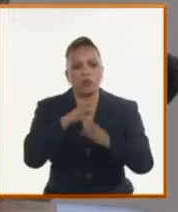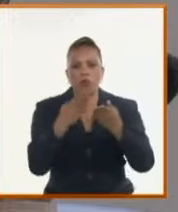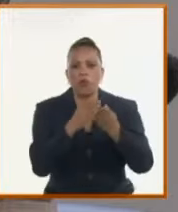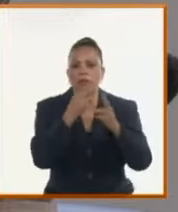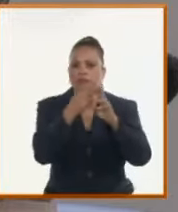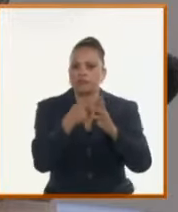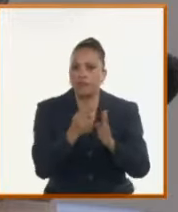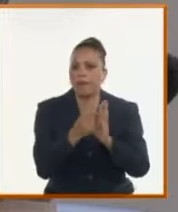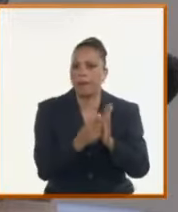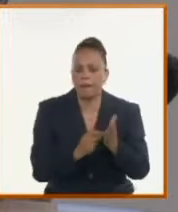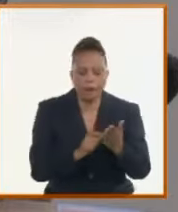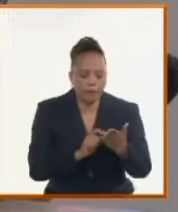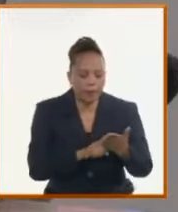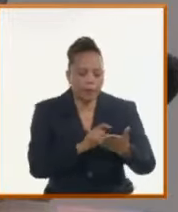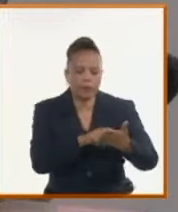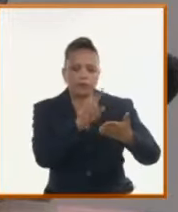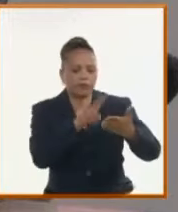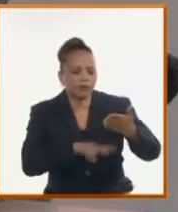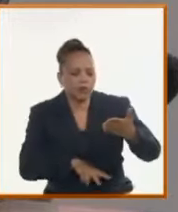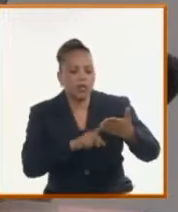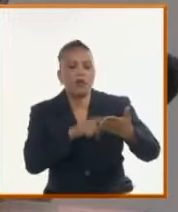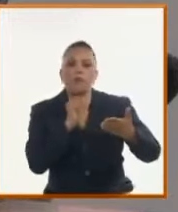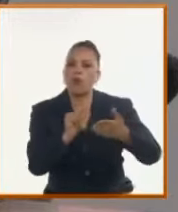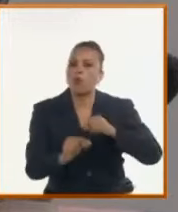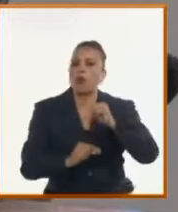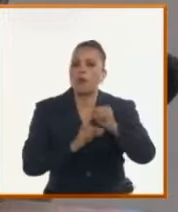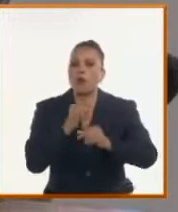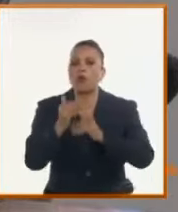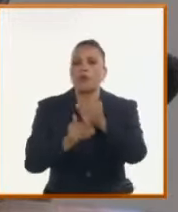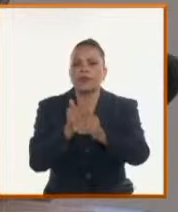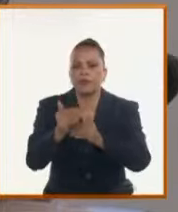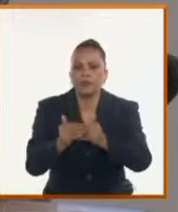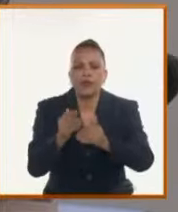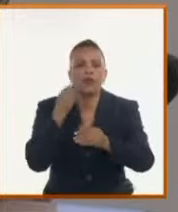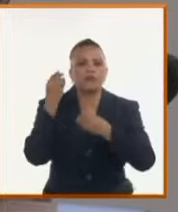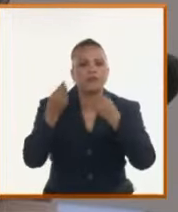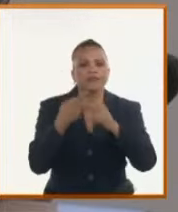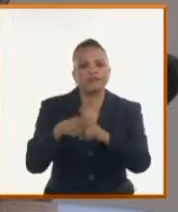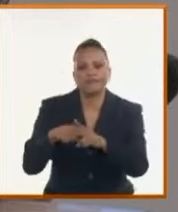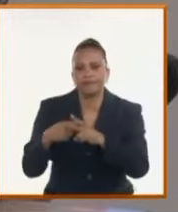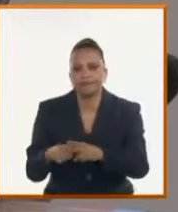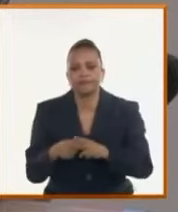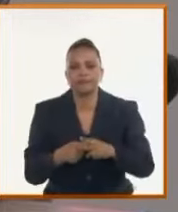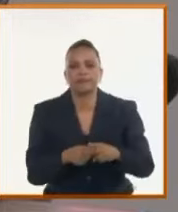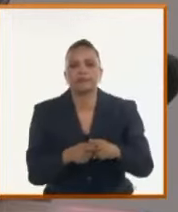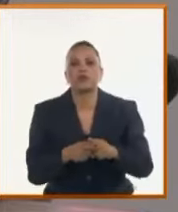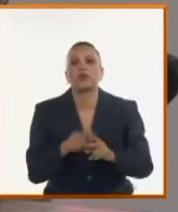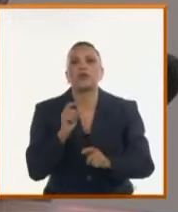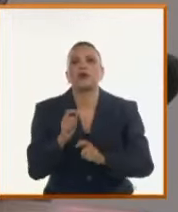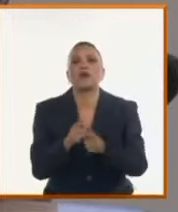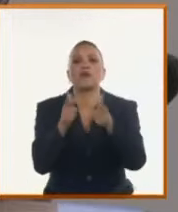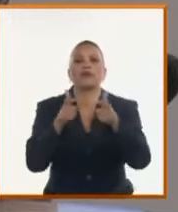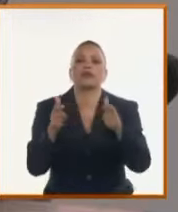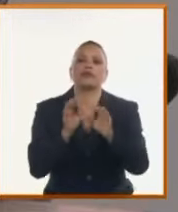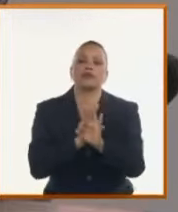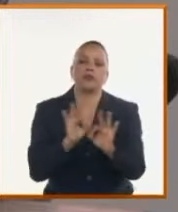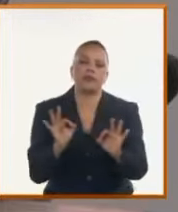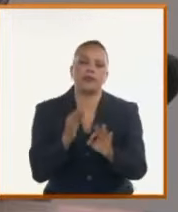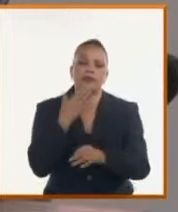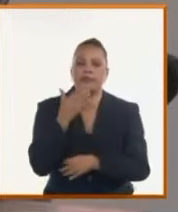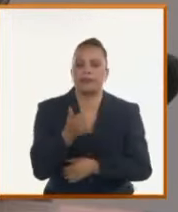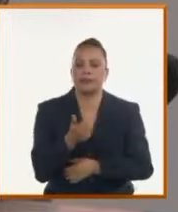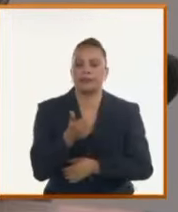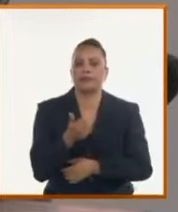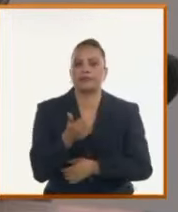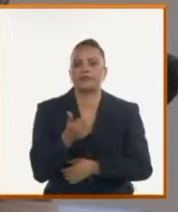han ido eh procesando a corto y a mediano plazo para ir incrementando esta calidad sabemos que hay veces